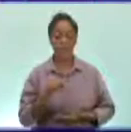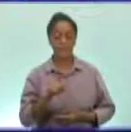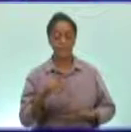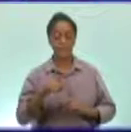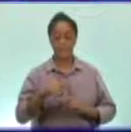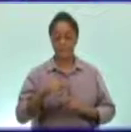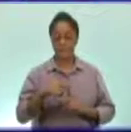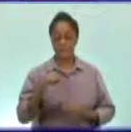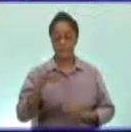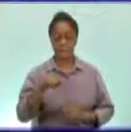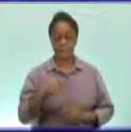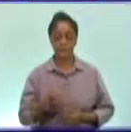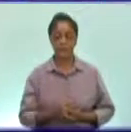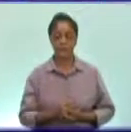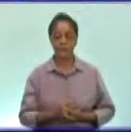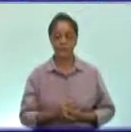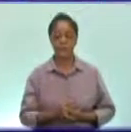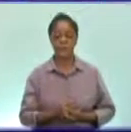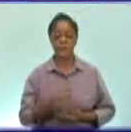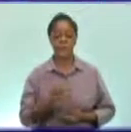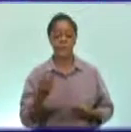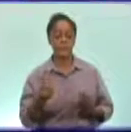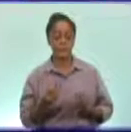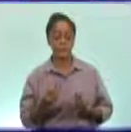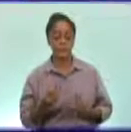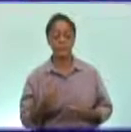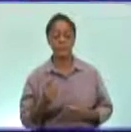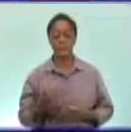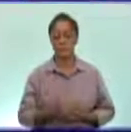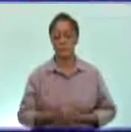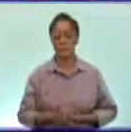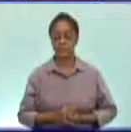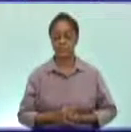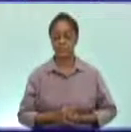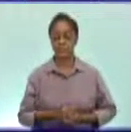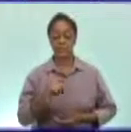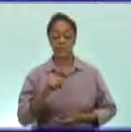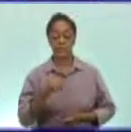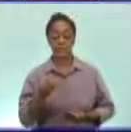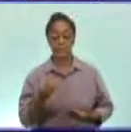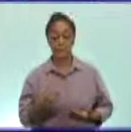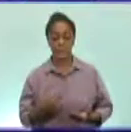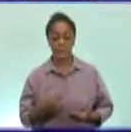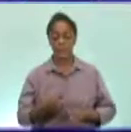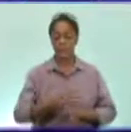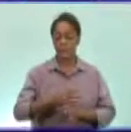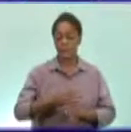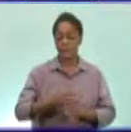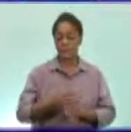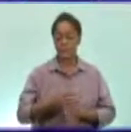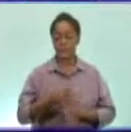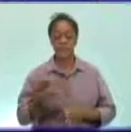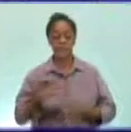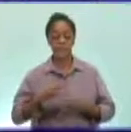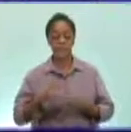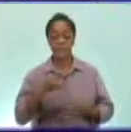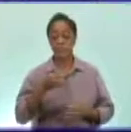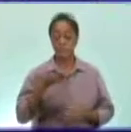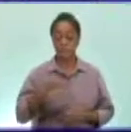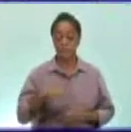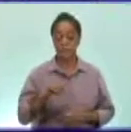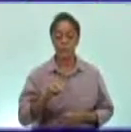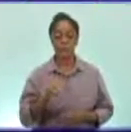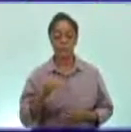tema que nos compete en muchas ocasiones, dando diferentes criterios hasta